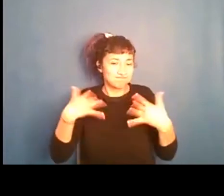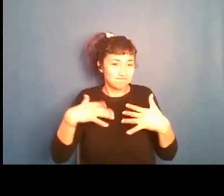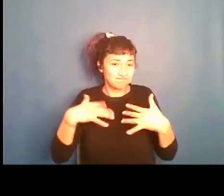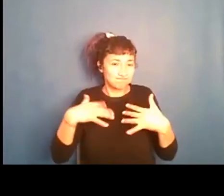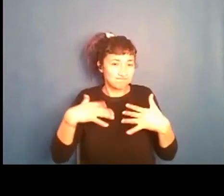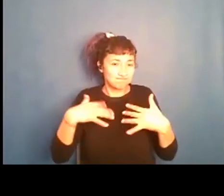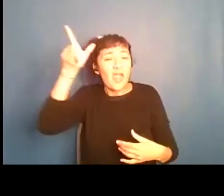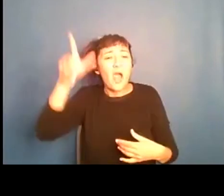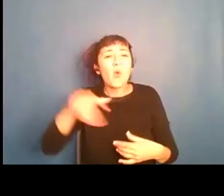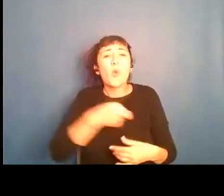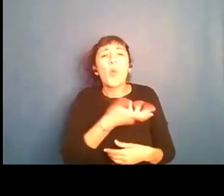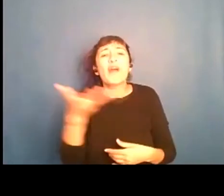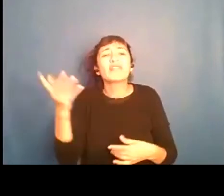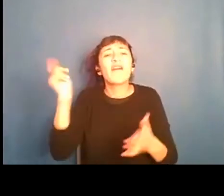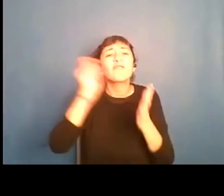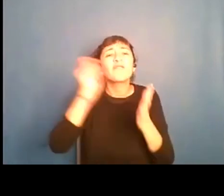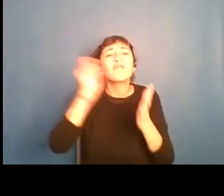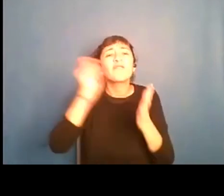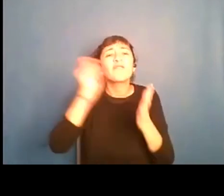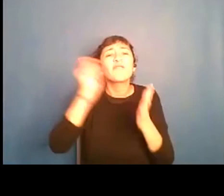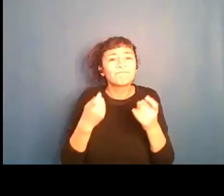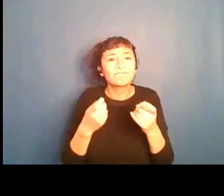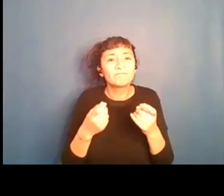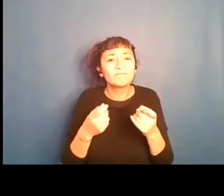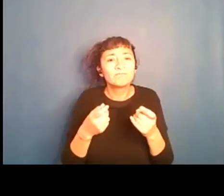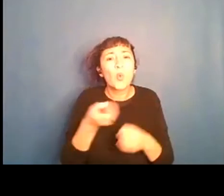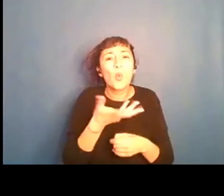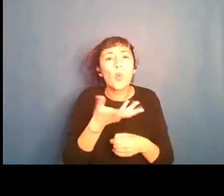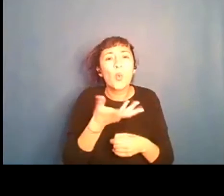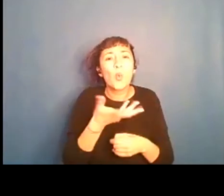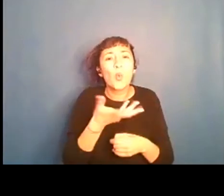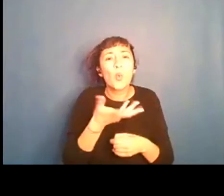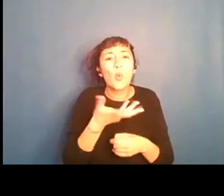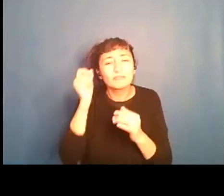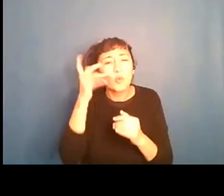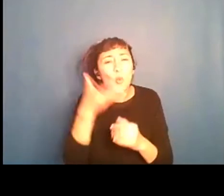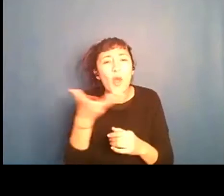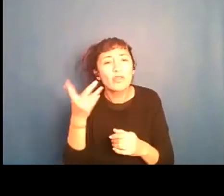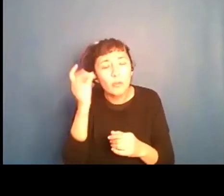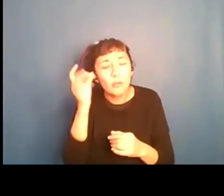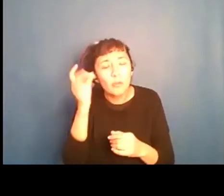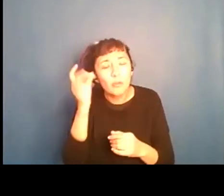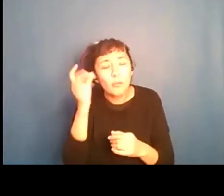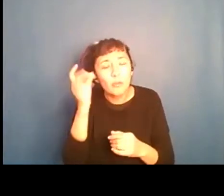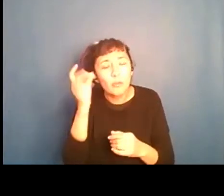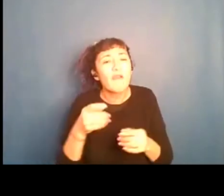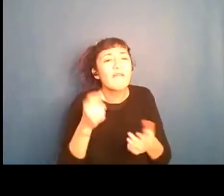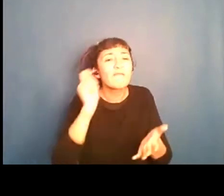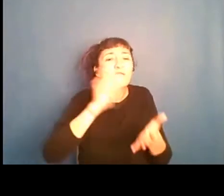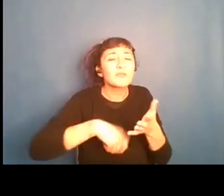cuántas firmas, más o menos. ¿Cuánto, perdón? La idea sería llegar a cuántas firmas, más o